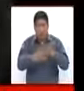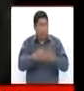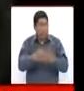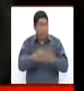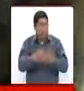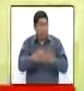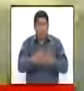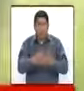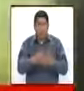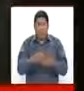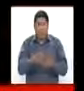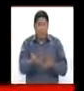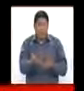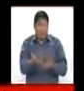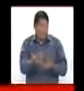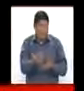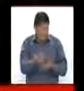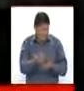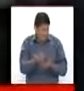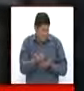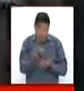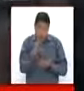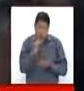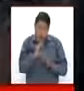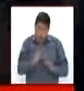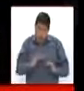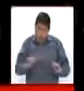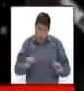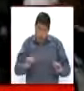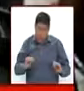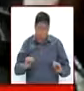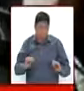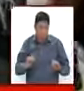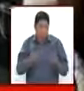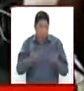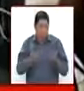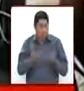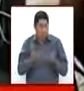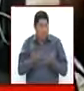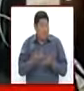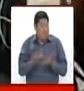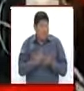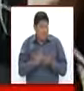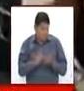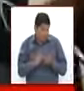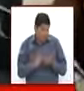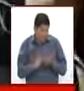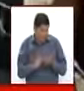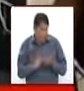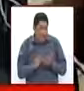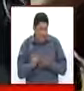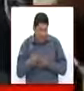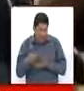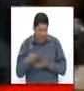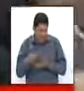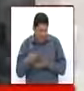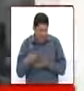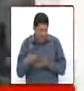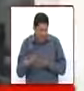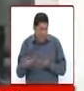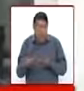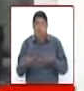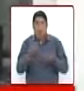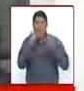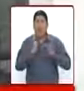a captar a menores y obviamente con réditos de diferente